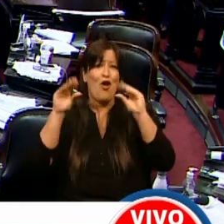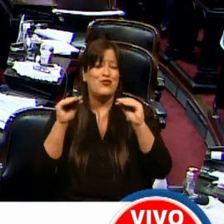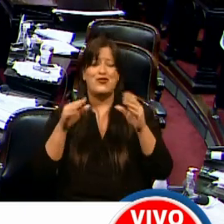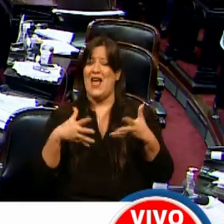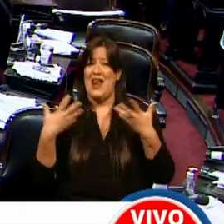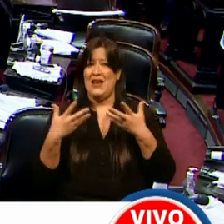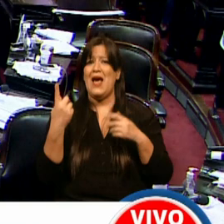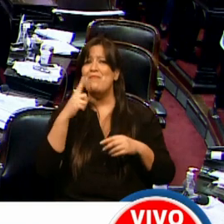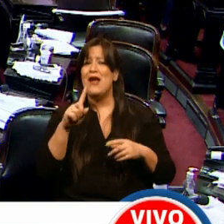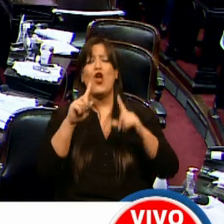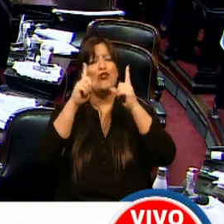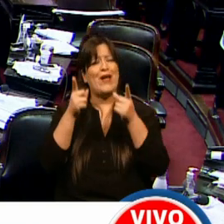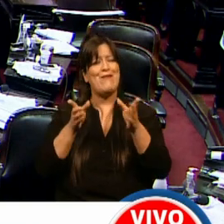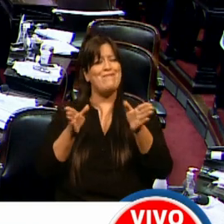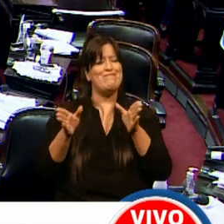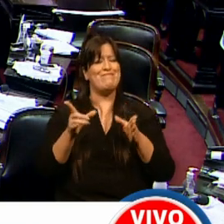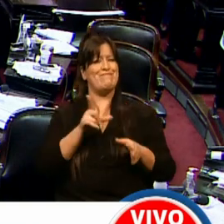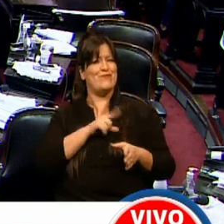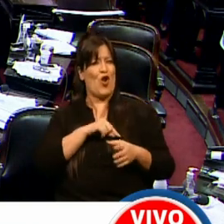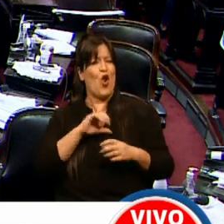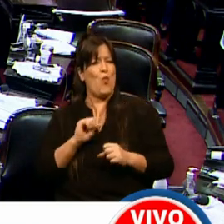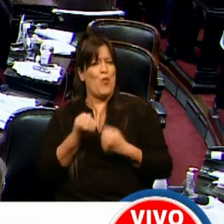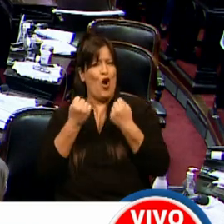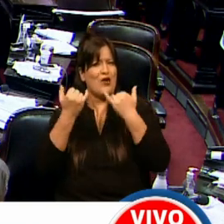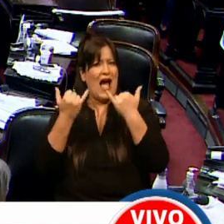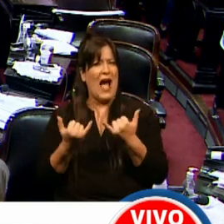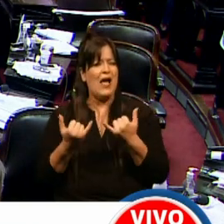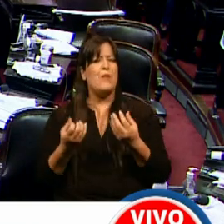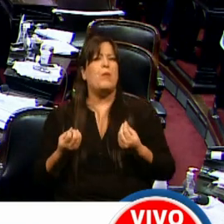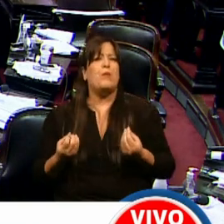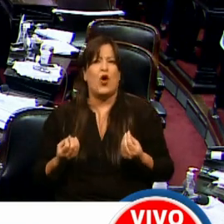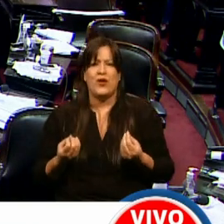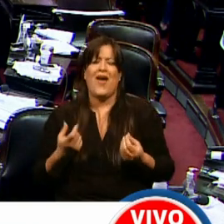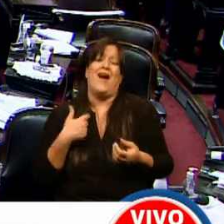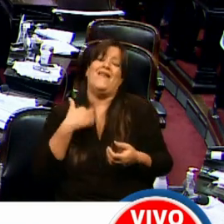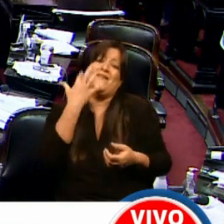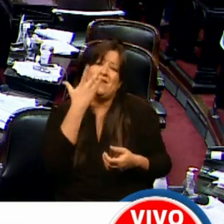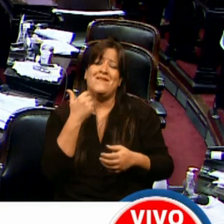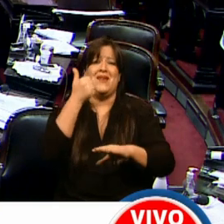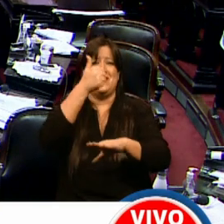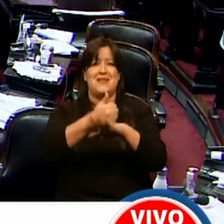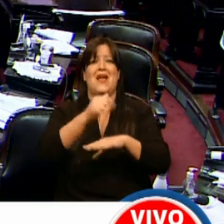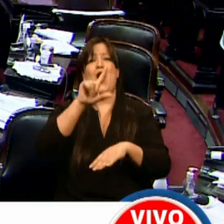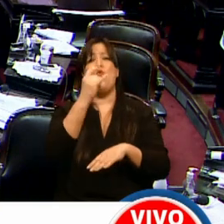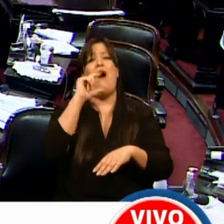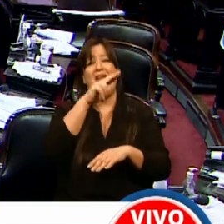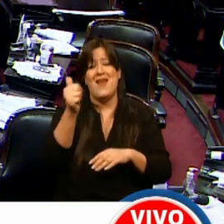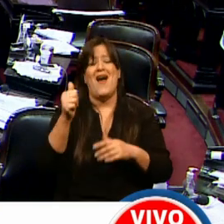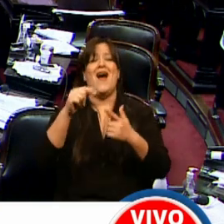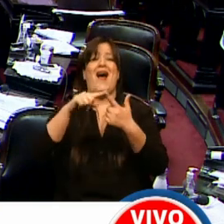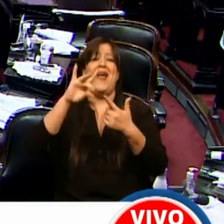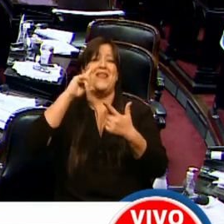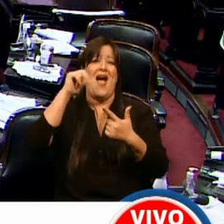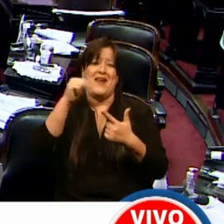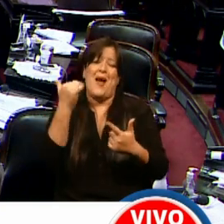un poco de tristeza y un poco de bronca porque porque como me gustaría que estuvieran lohan a iliana en estos